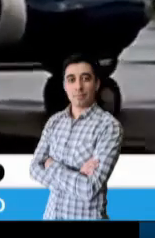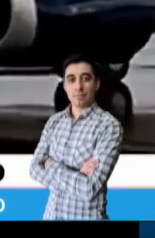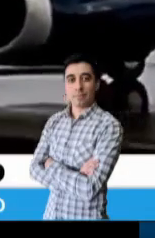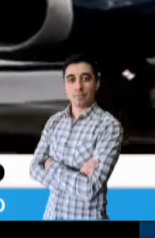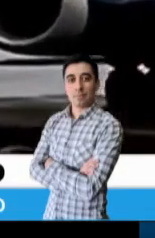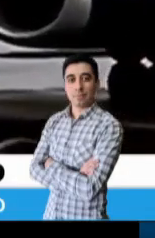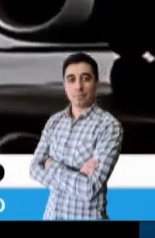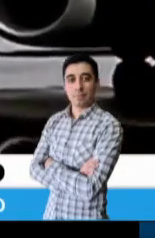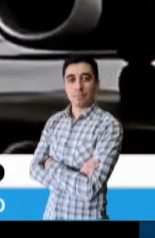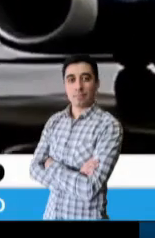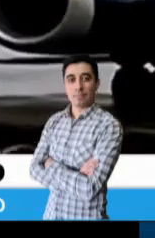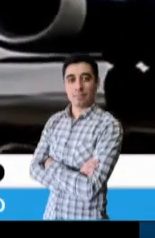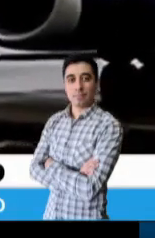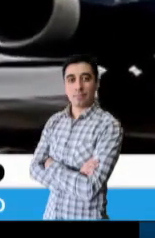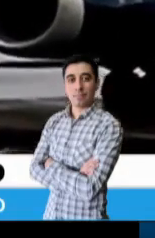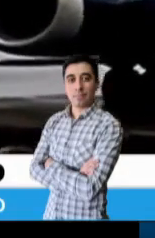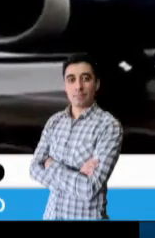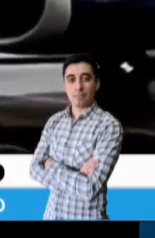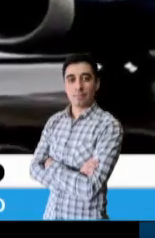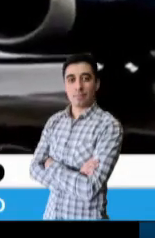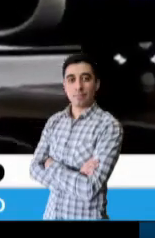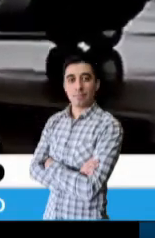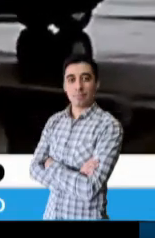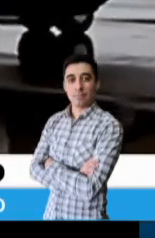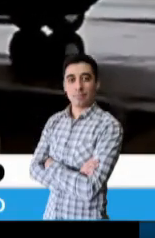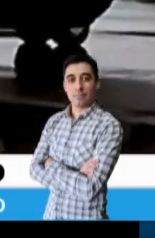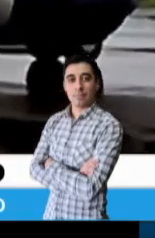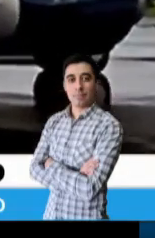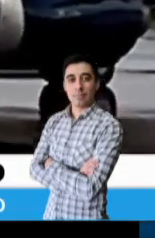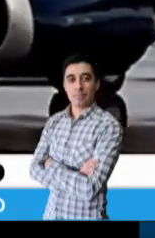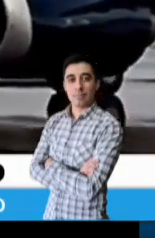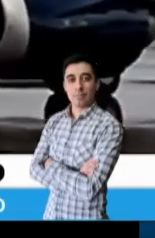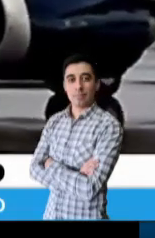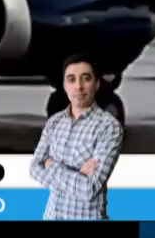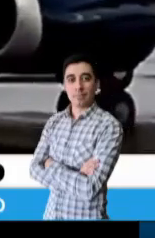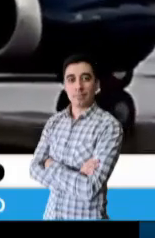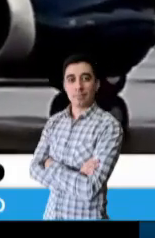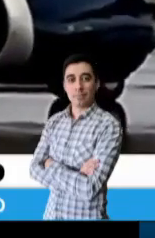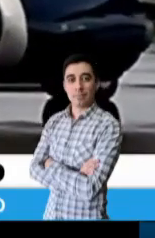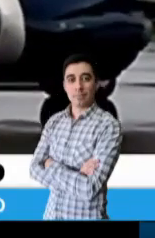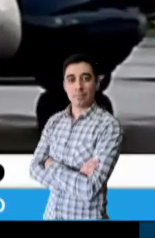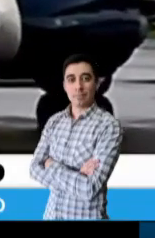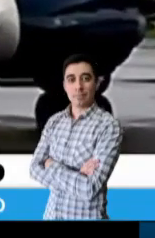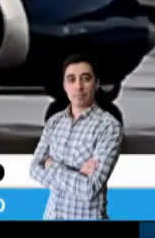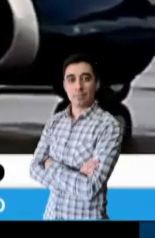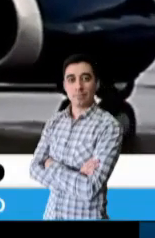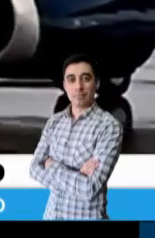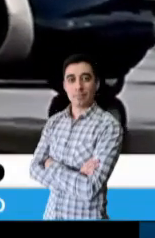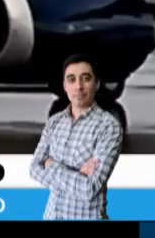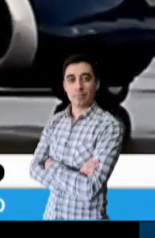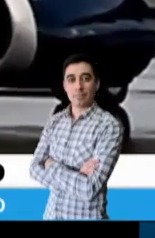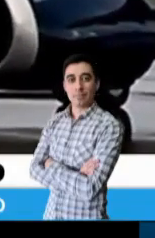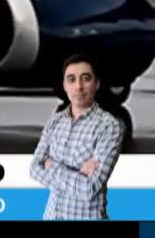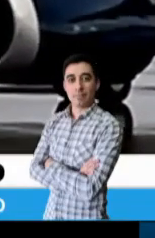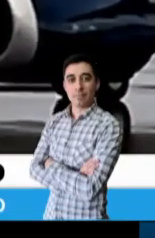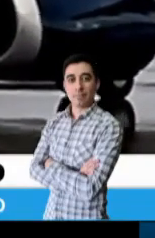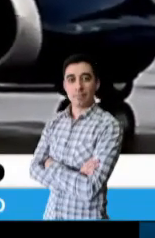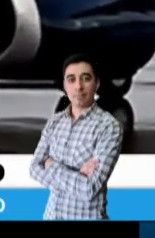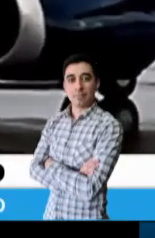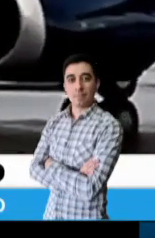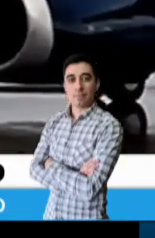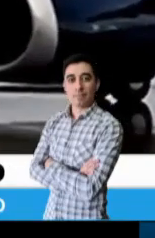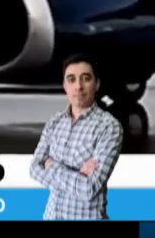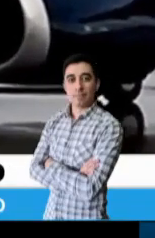visita del presidente Boric acá en la zona. Incluso llamó a seguir combatiendo la estrategia del gobierno. gobierno de militarizar la macrozona